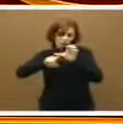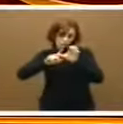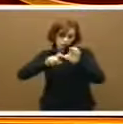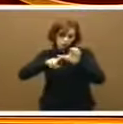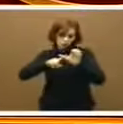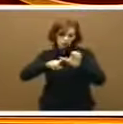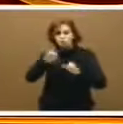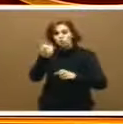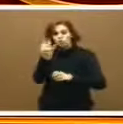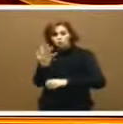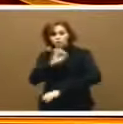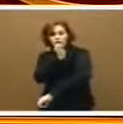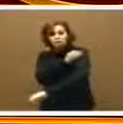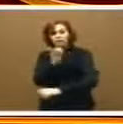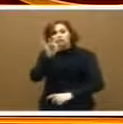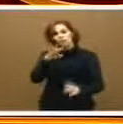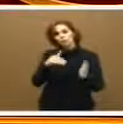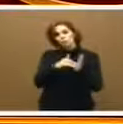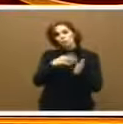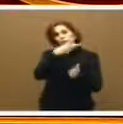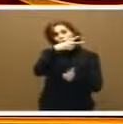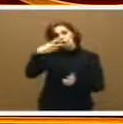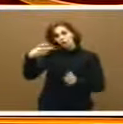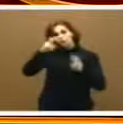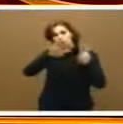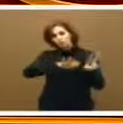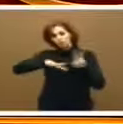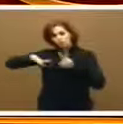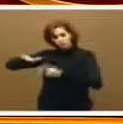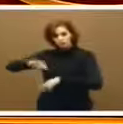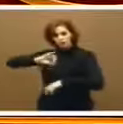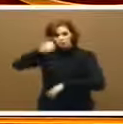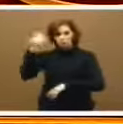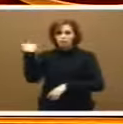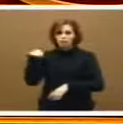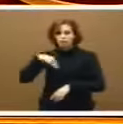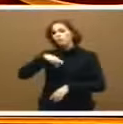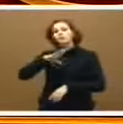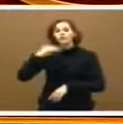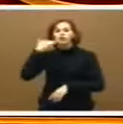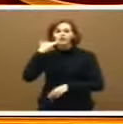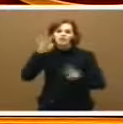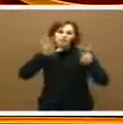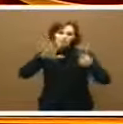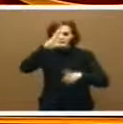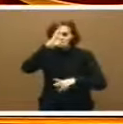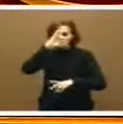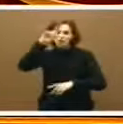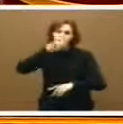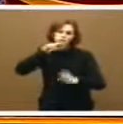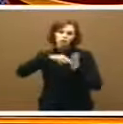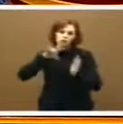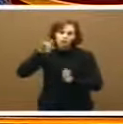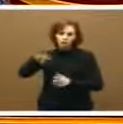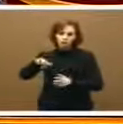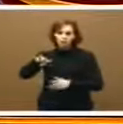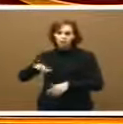con número de registro 15.277, que fue aprobado en la sesión del pasado día 7 de febrero de 2014. Tomo la